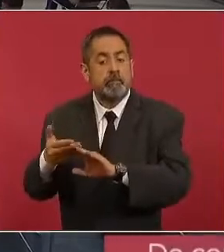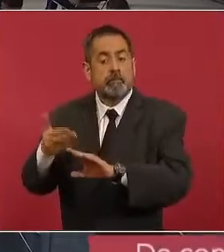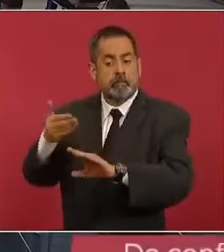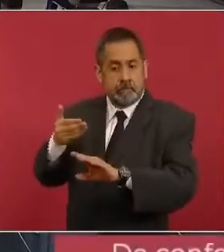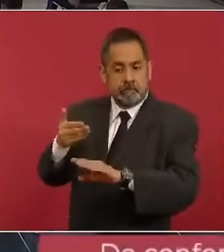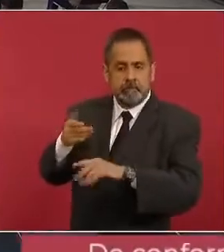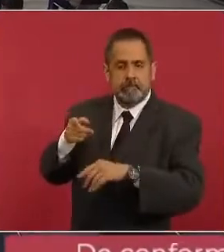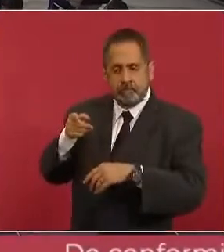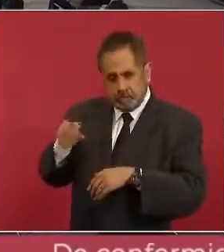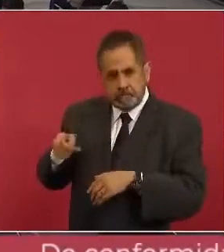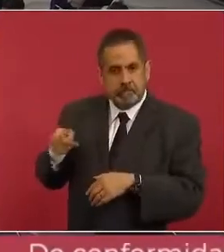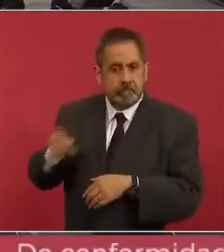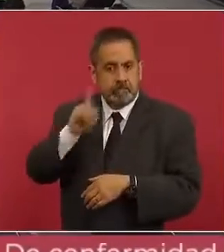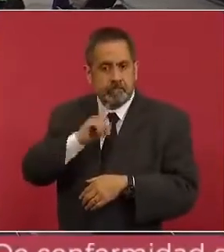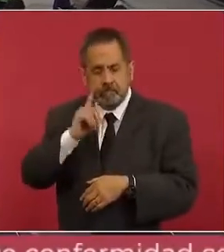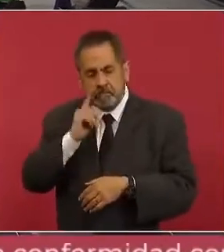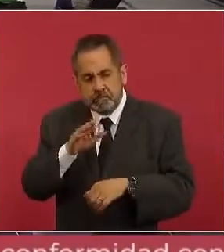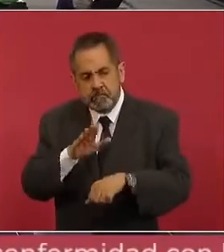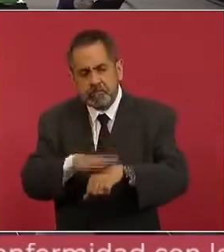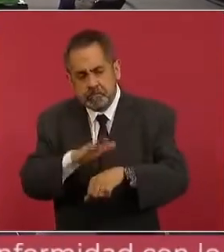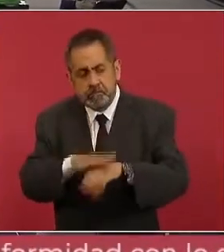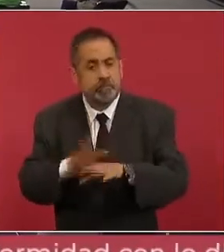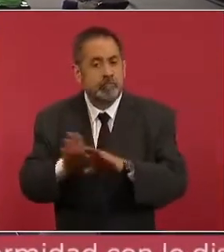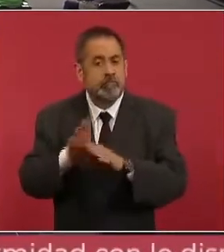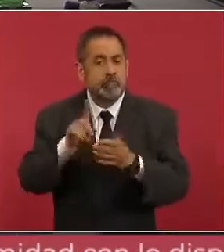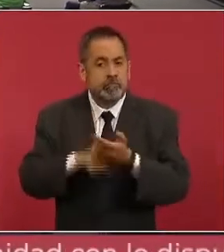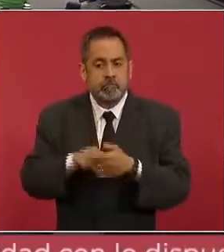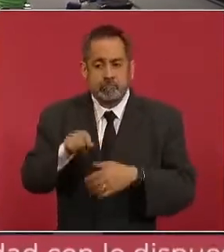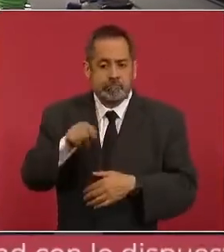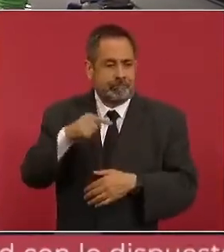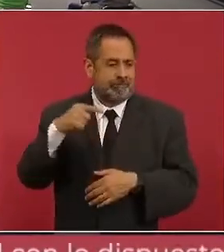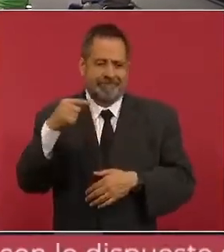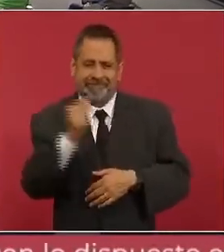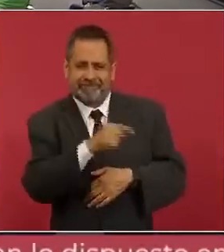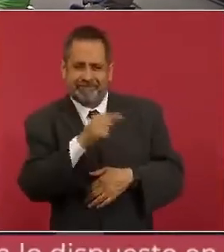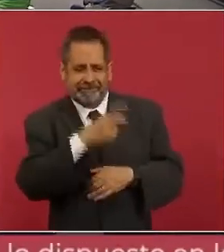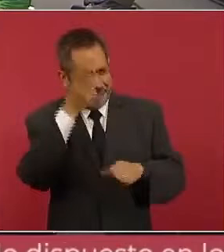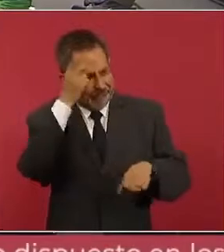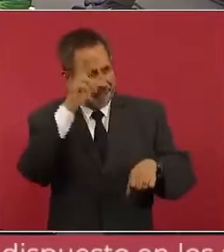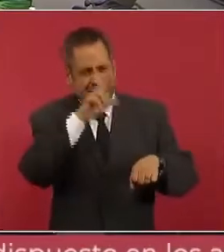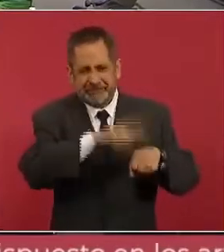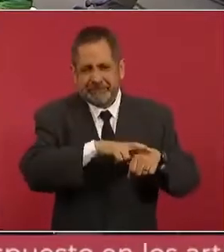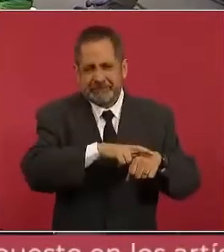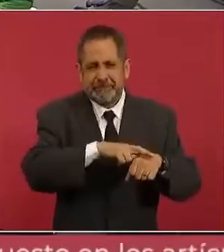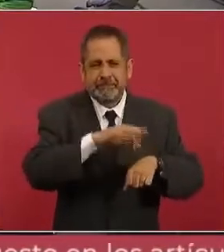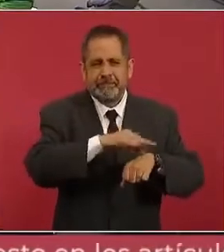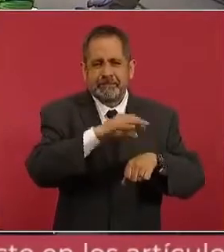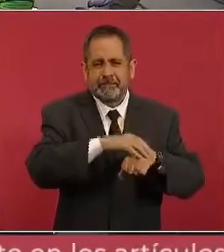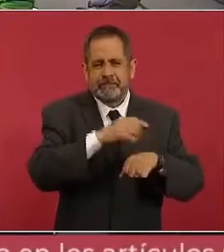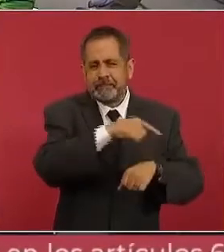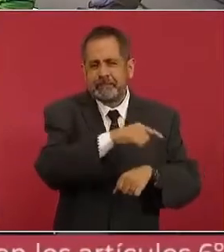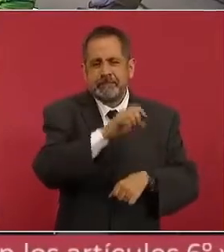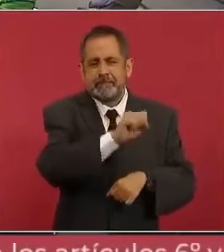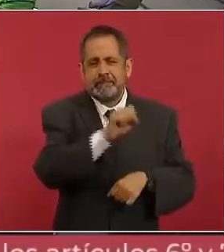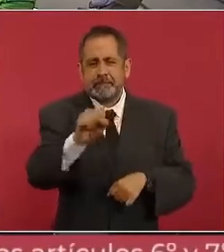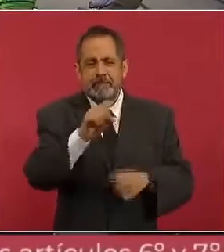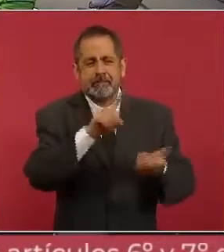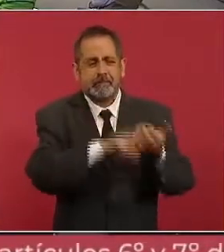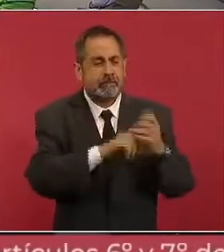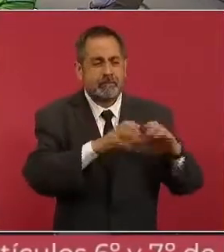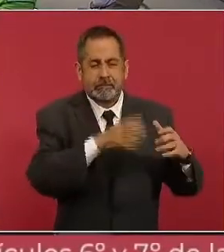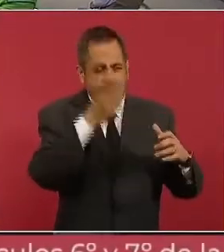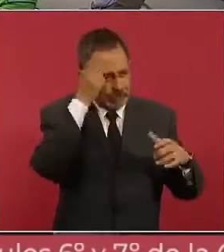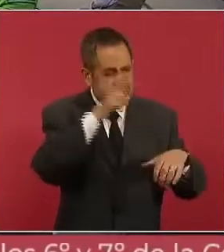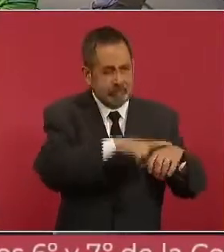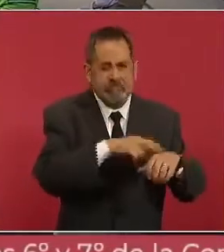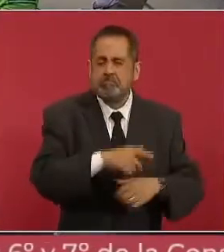administración, precisamente ella señala que a través de esta Dirección de Medicina Tradicional de la Secretaría de Salud, solo se